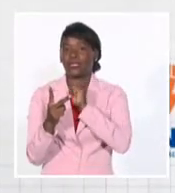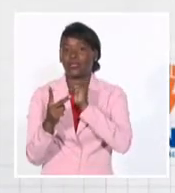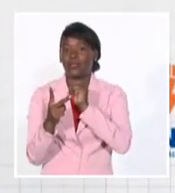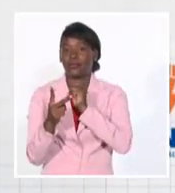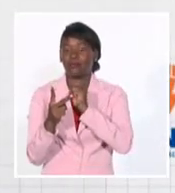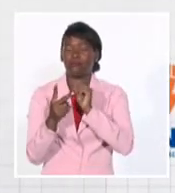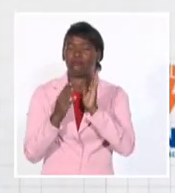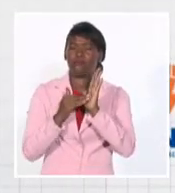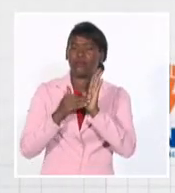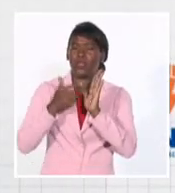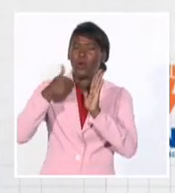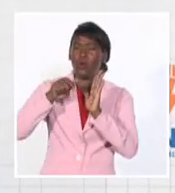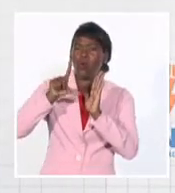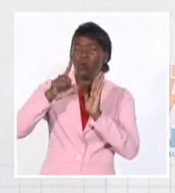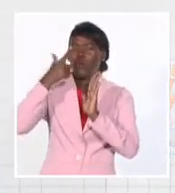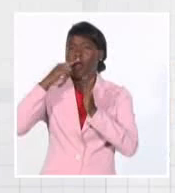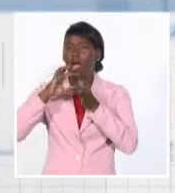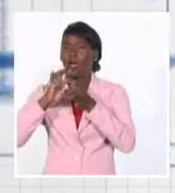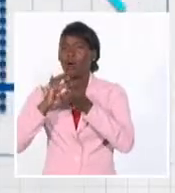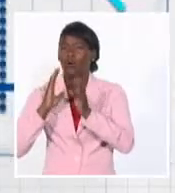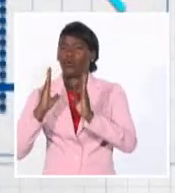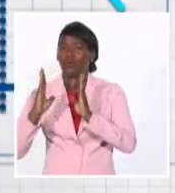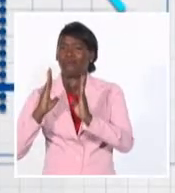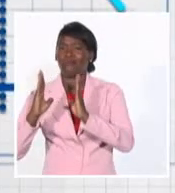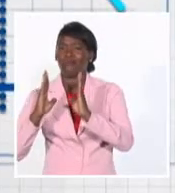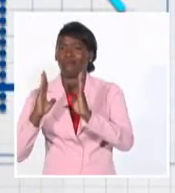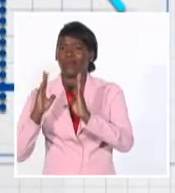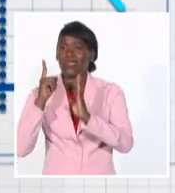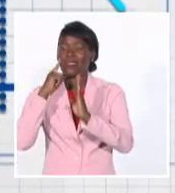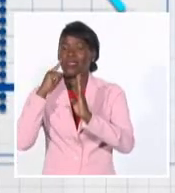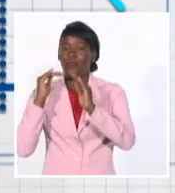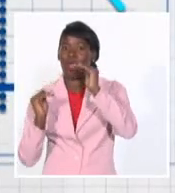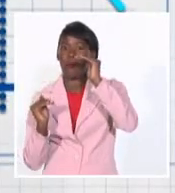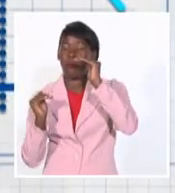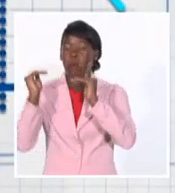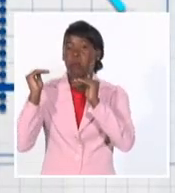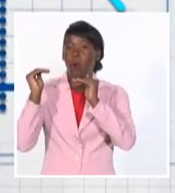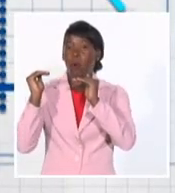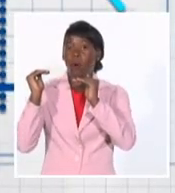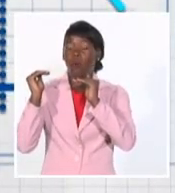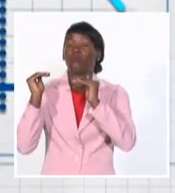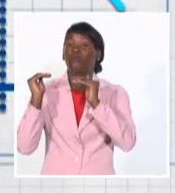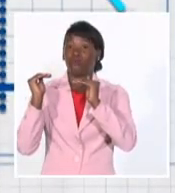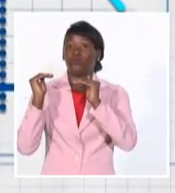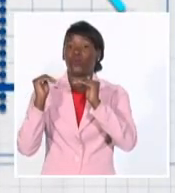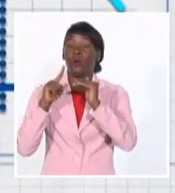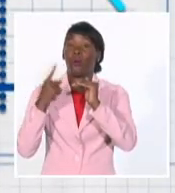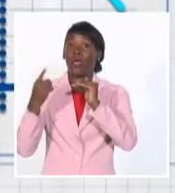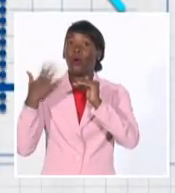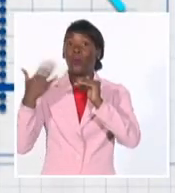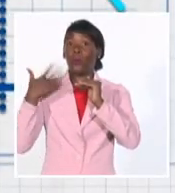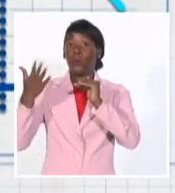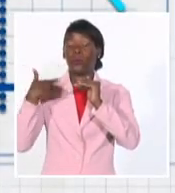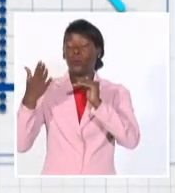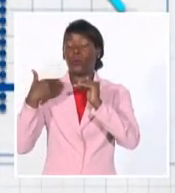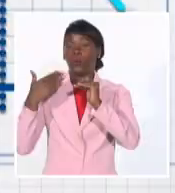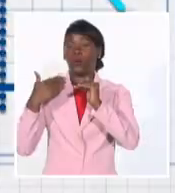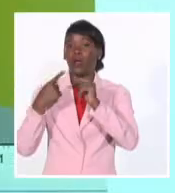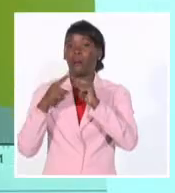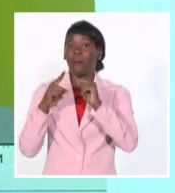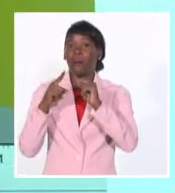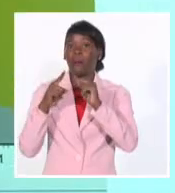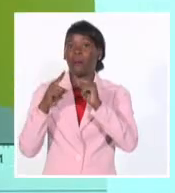de máxima demanda se iguala al de la noche. En el periodo invernal, el pico es